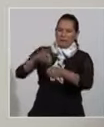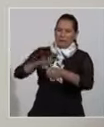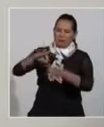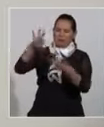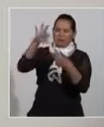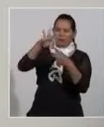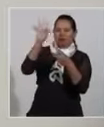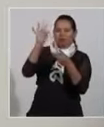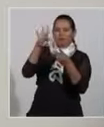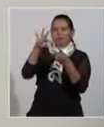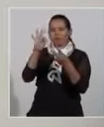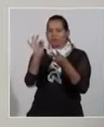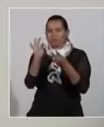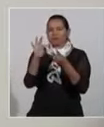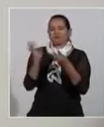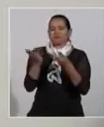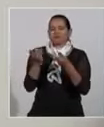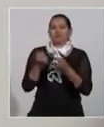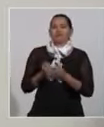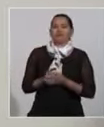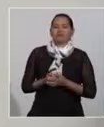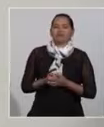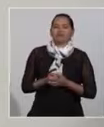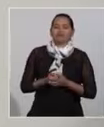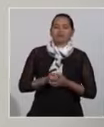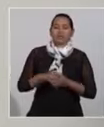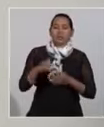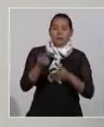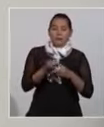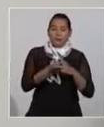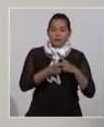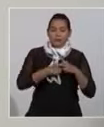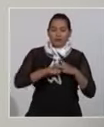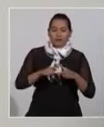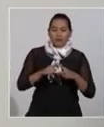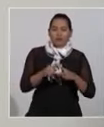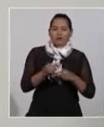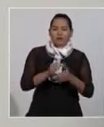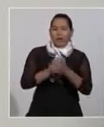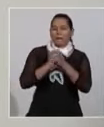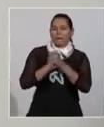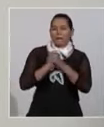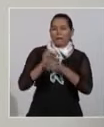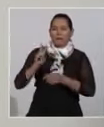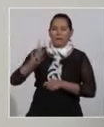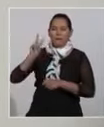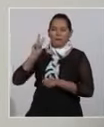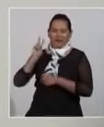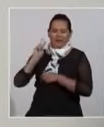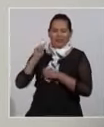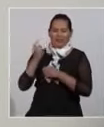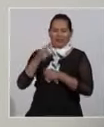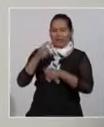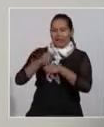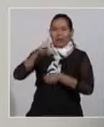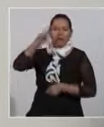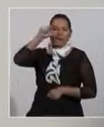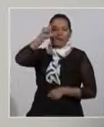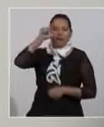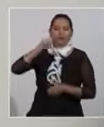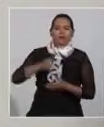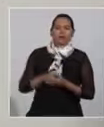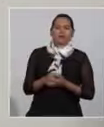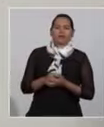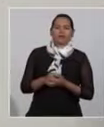esta última ronda con quien obtuvo el número uno en el sorteo del pasado viernes y es el candidato Enrique Doher del